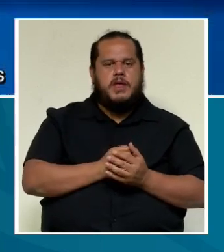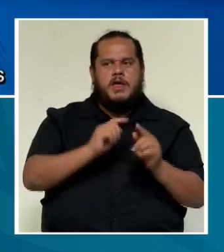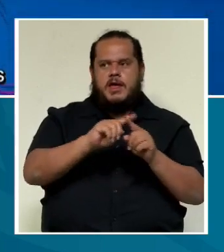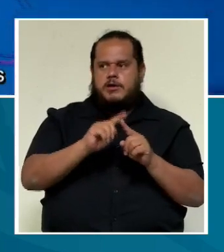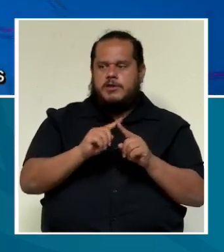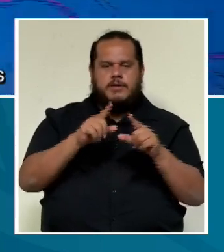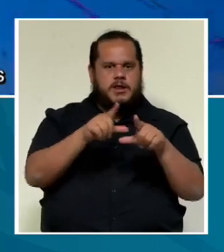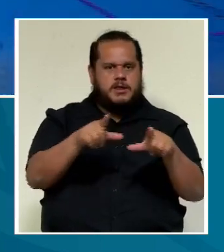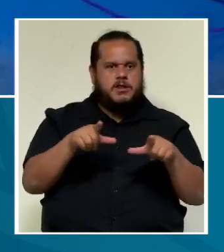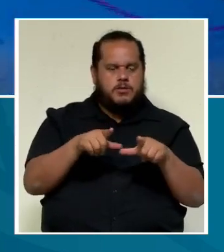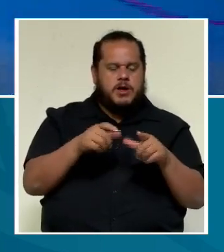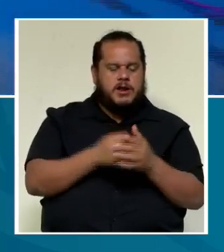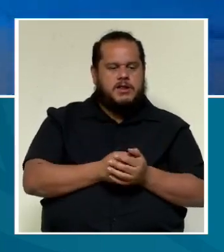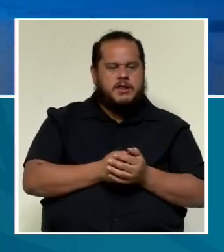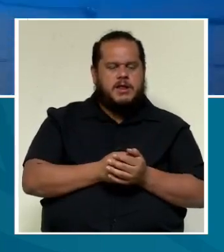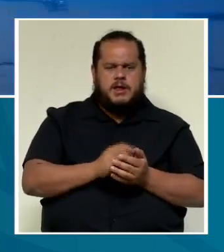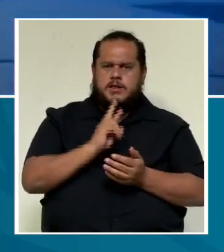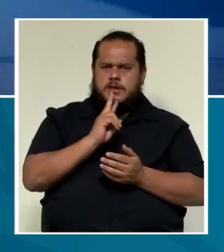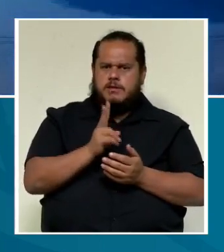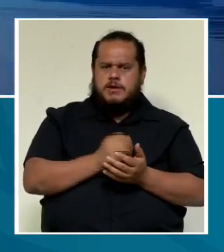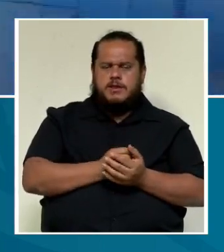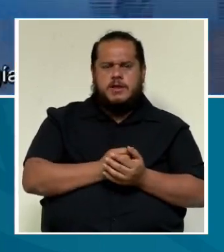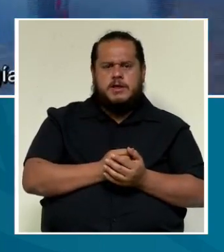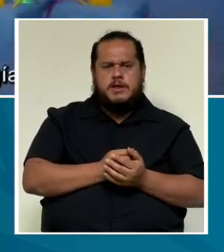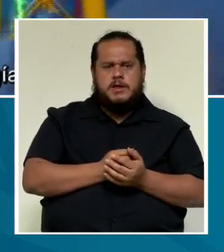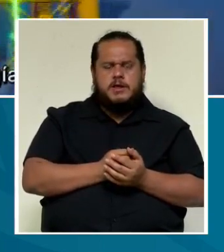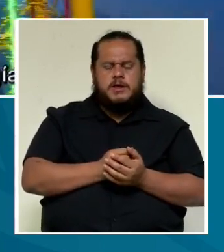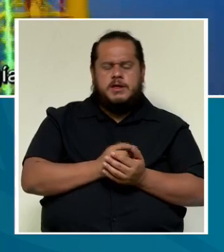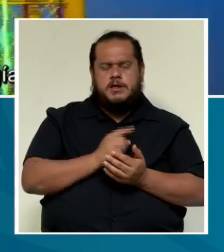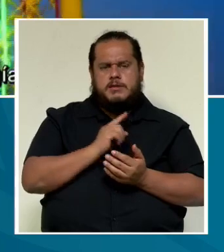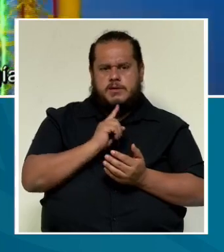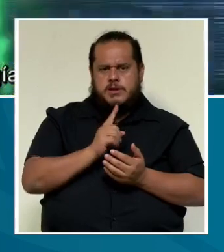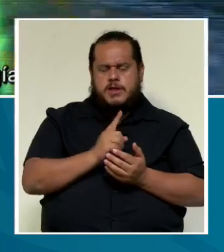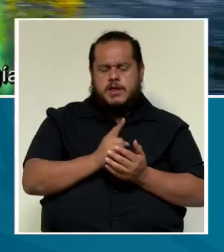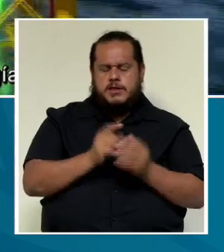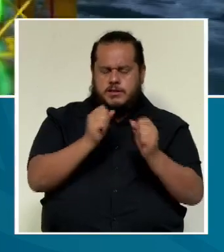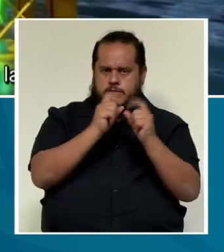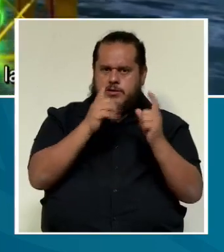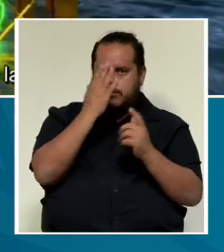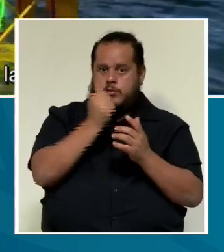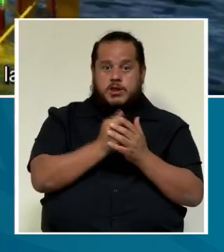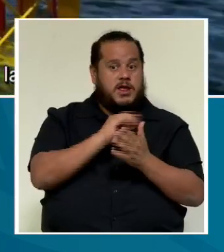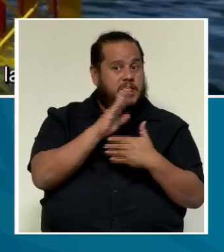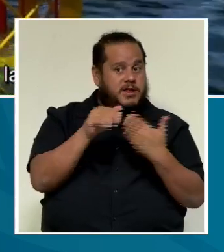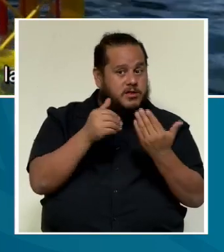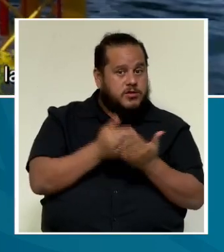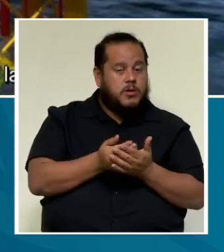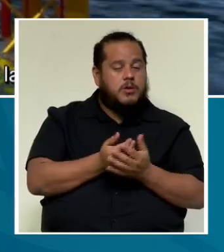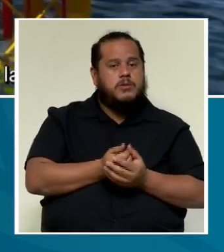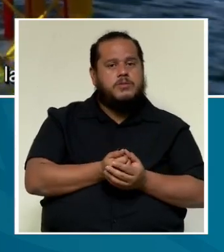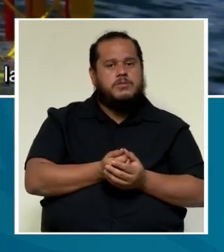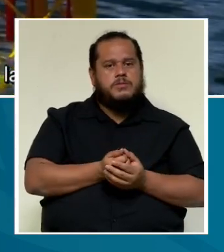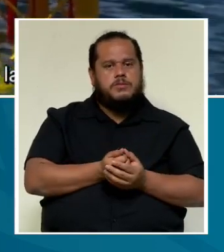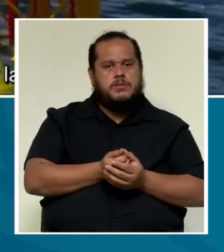diferentes lugares, granjas, es realmente impresionante porque es todo